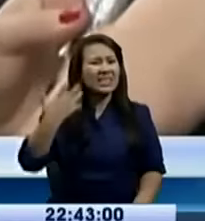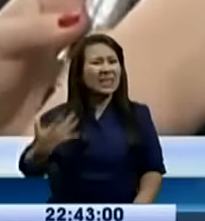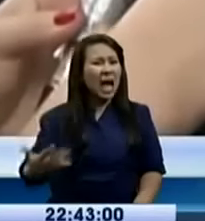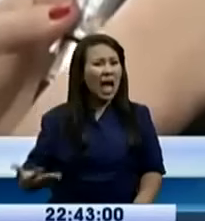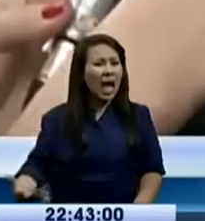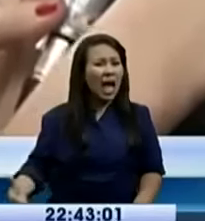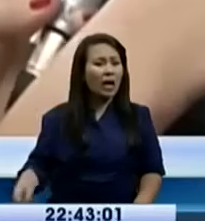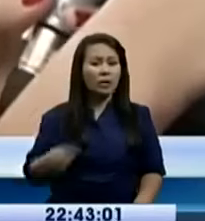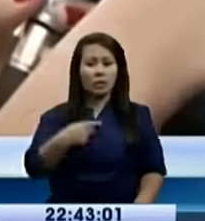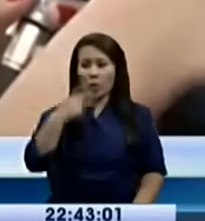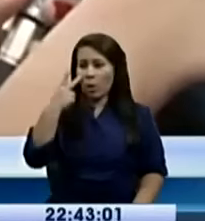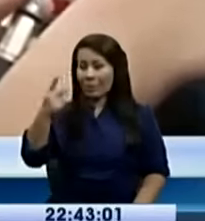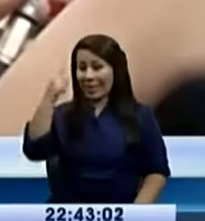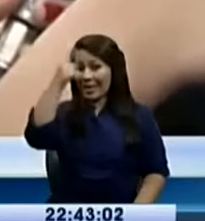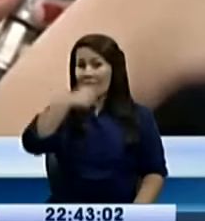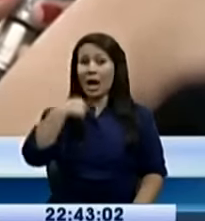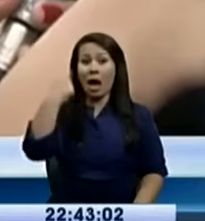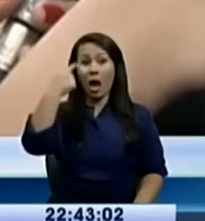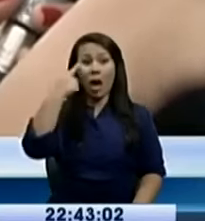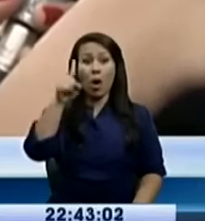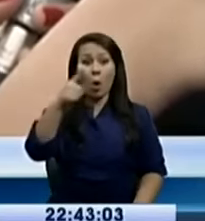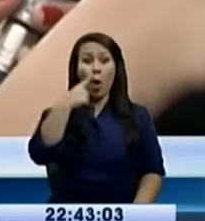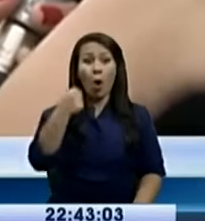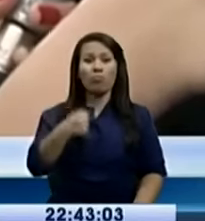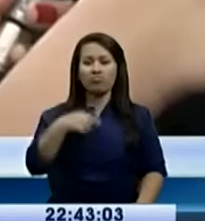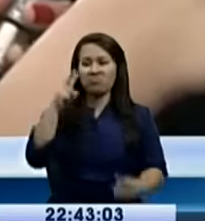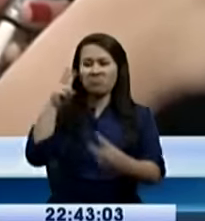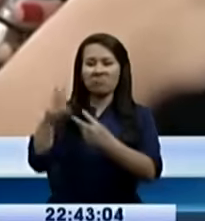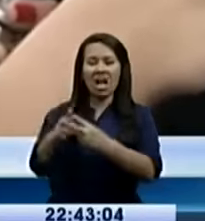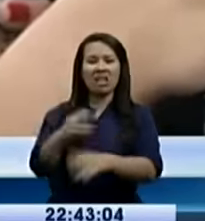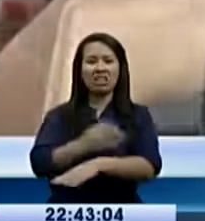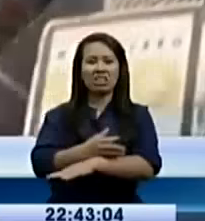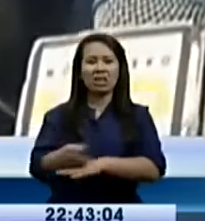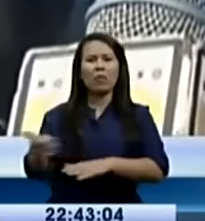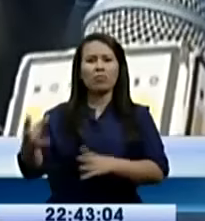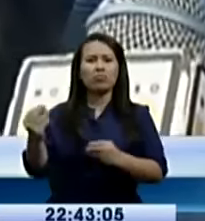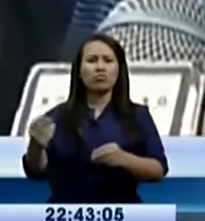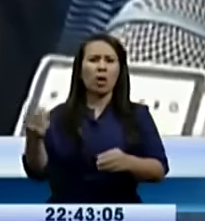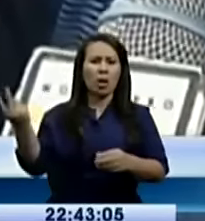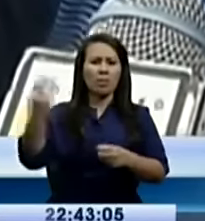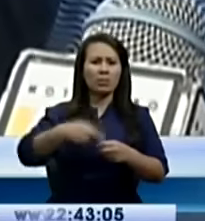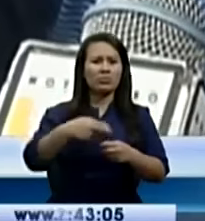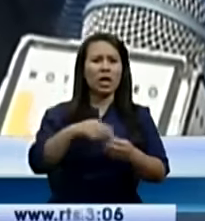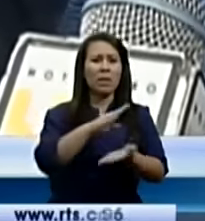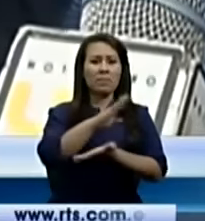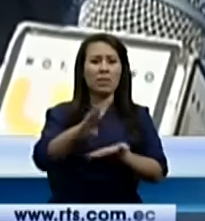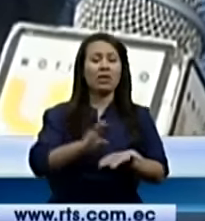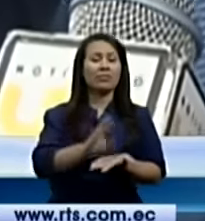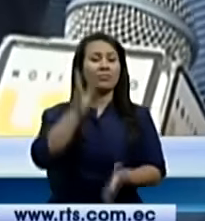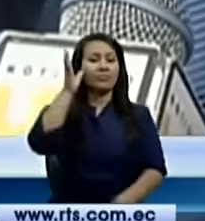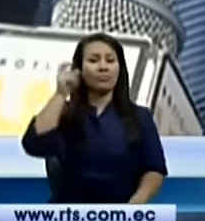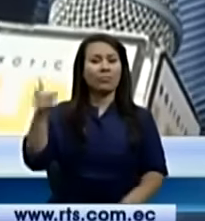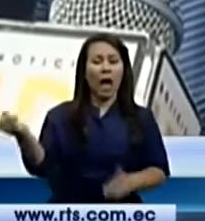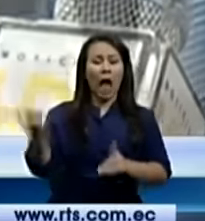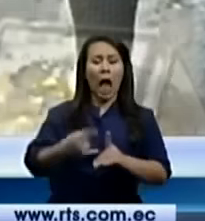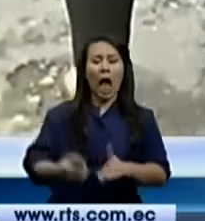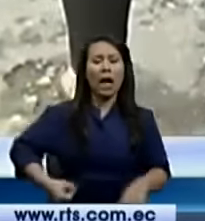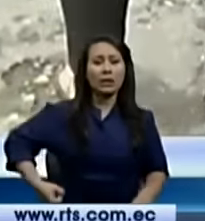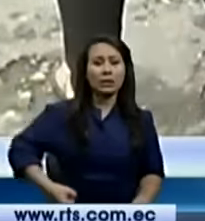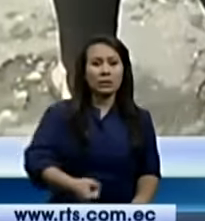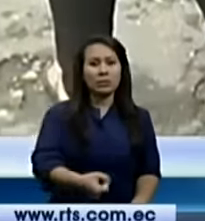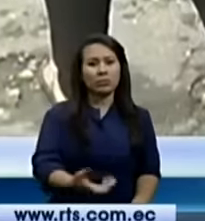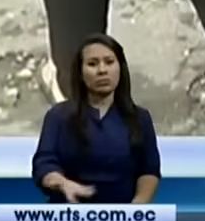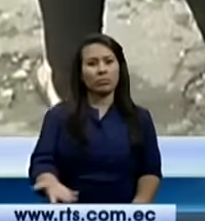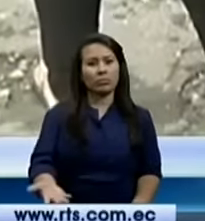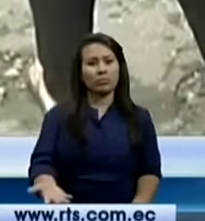a ver a un chico que lo conocía de tiempo ahí que andaba por el barrio. Según dicen que tiene el alias asesino.